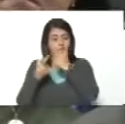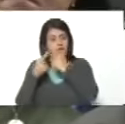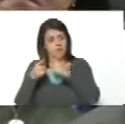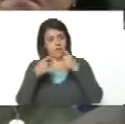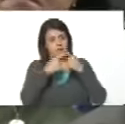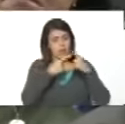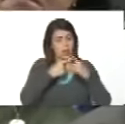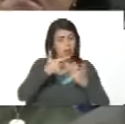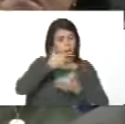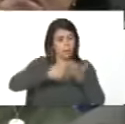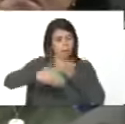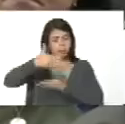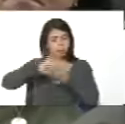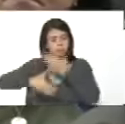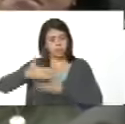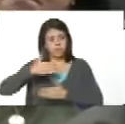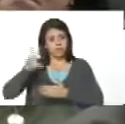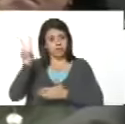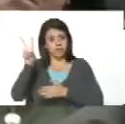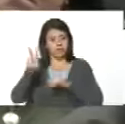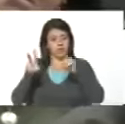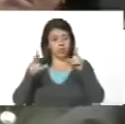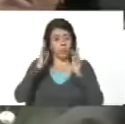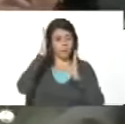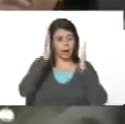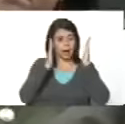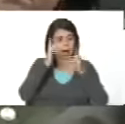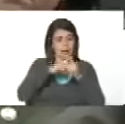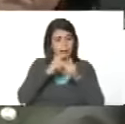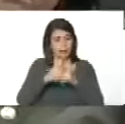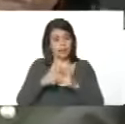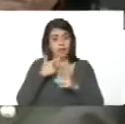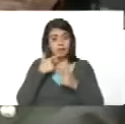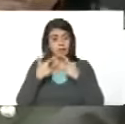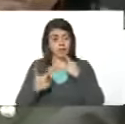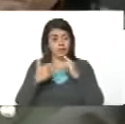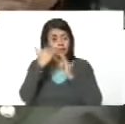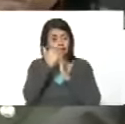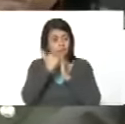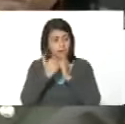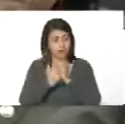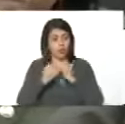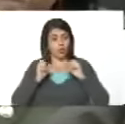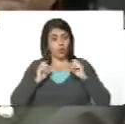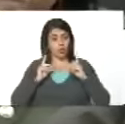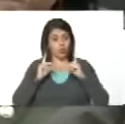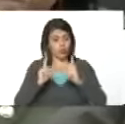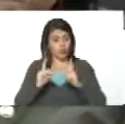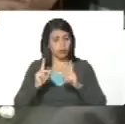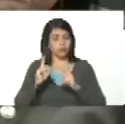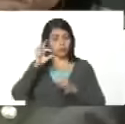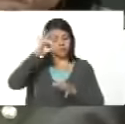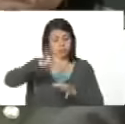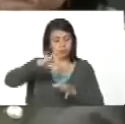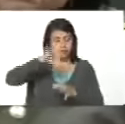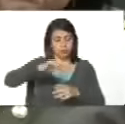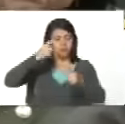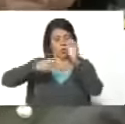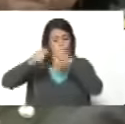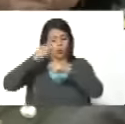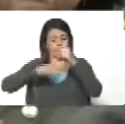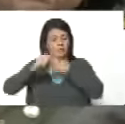multilateral que nos permita entre Venezuela y Malasia pues tener una agenda de oportunidades de inversiones, de